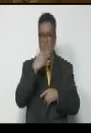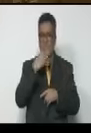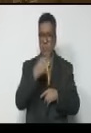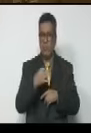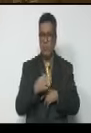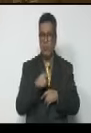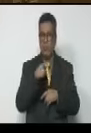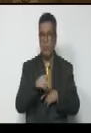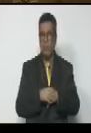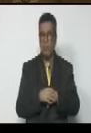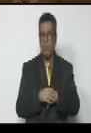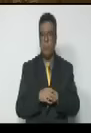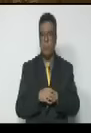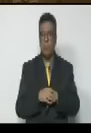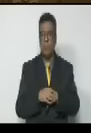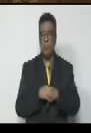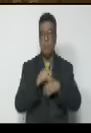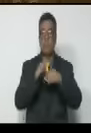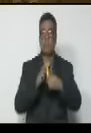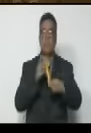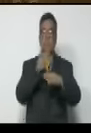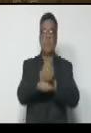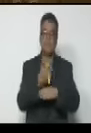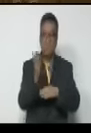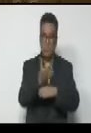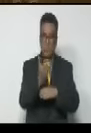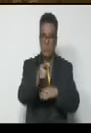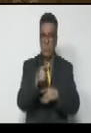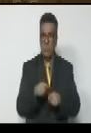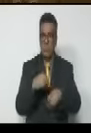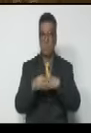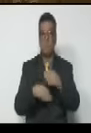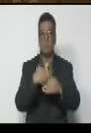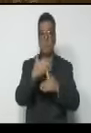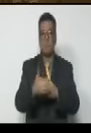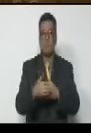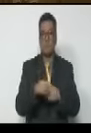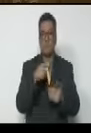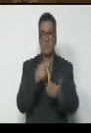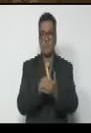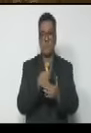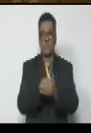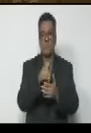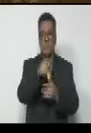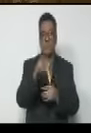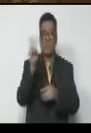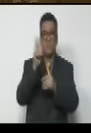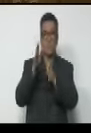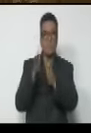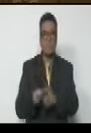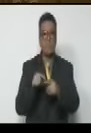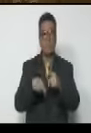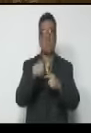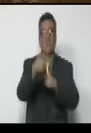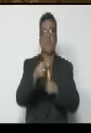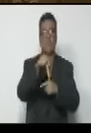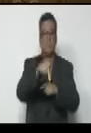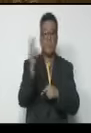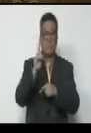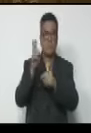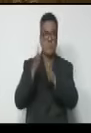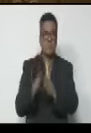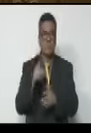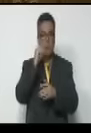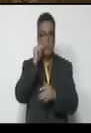trata de un amedrentamiento, se trata de que vamos por ti, venezolano, vamos por ti,